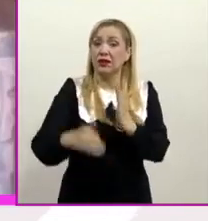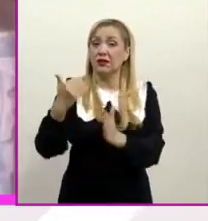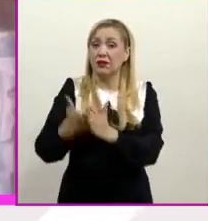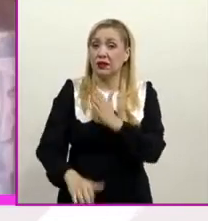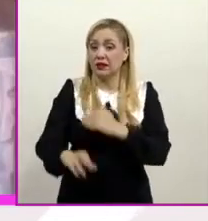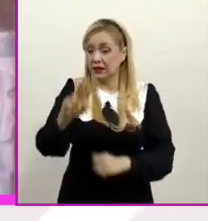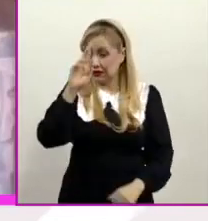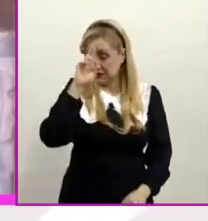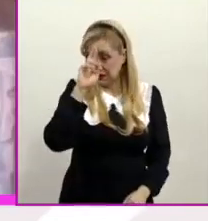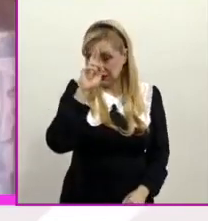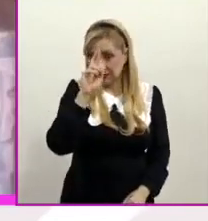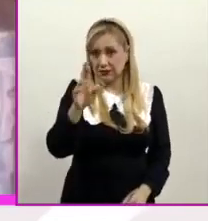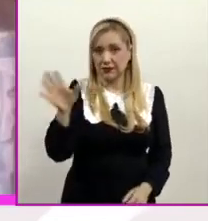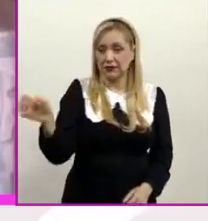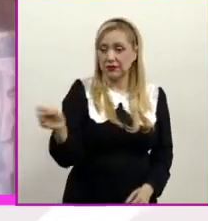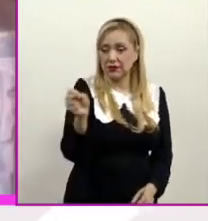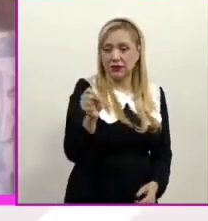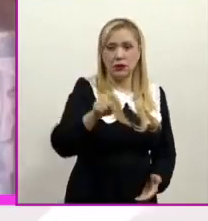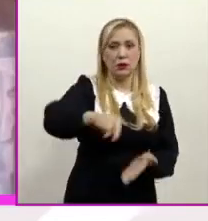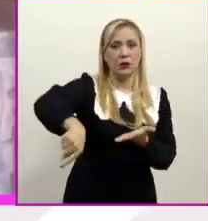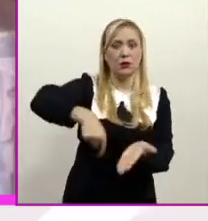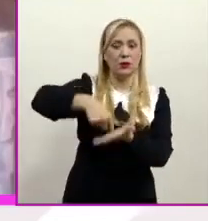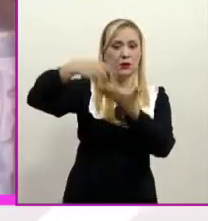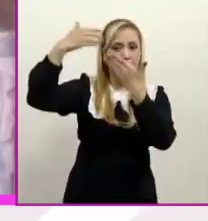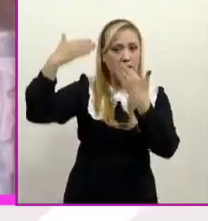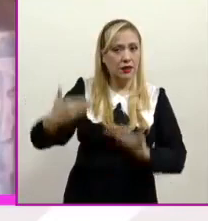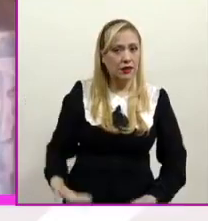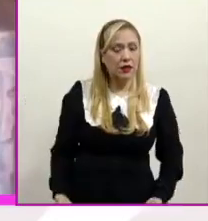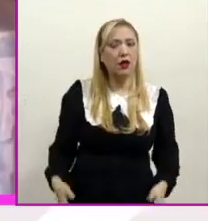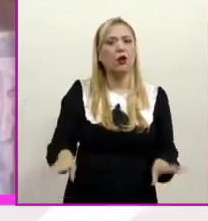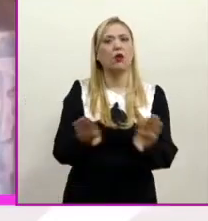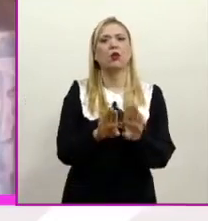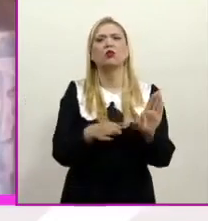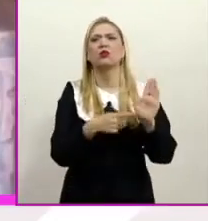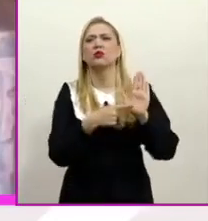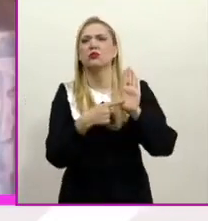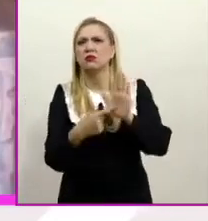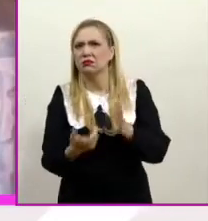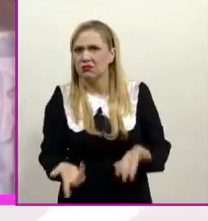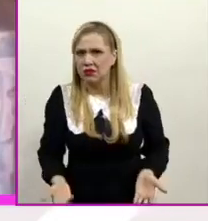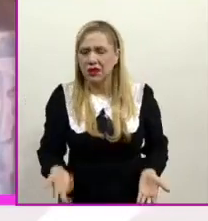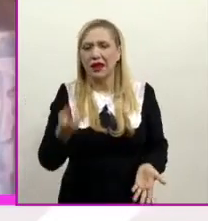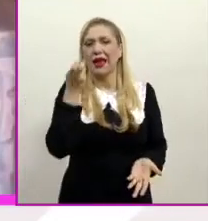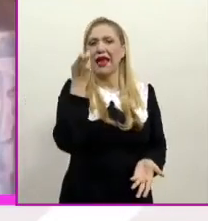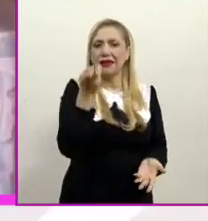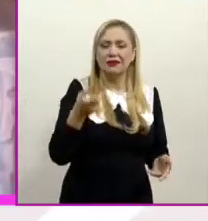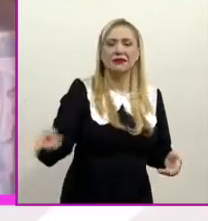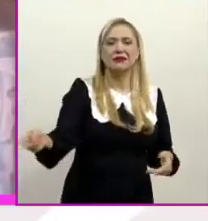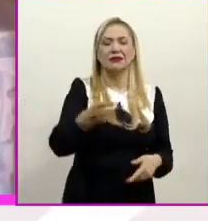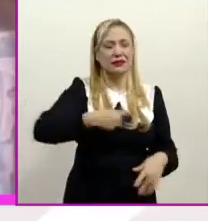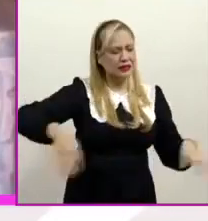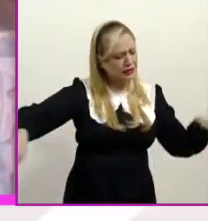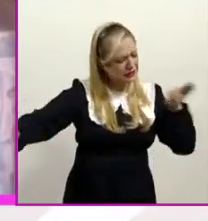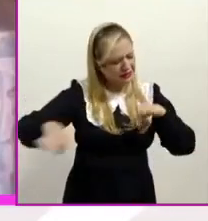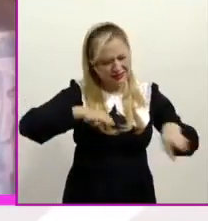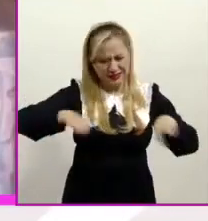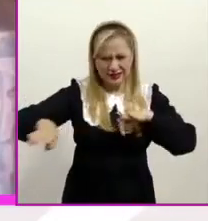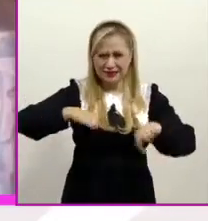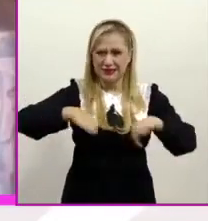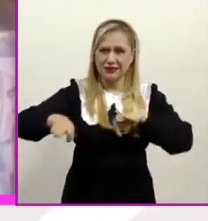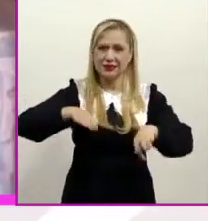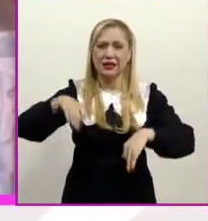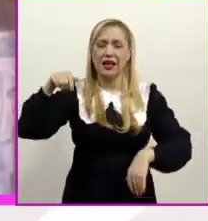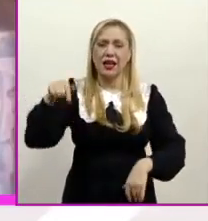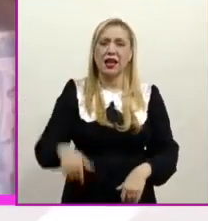y de los que no nos damos cuenta? ¿Cómo lo visibilizamos? Y creo que ese es el trabajo tremendamente poderoso que ha hecho